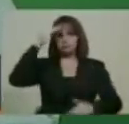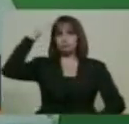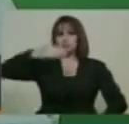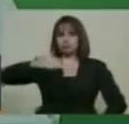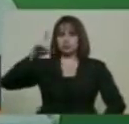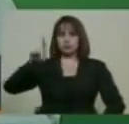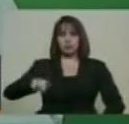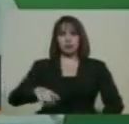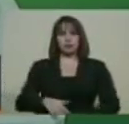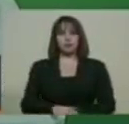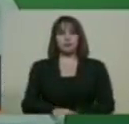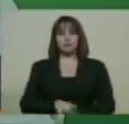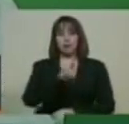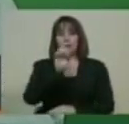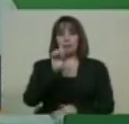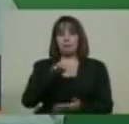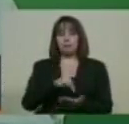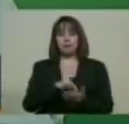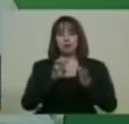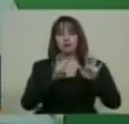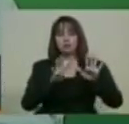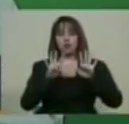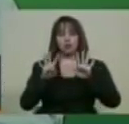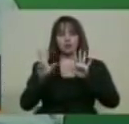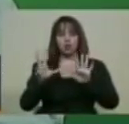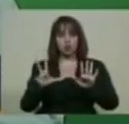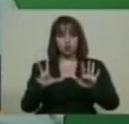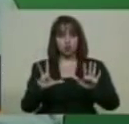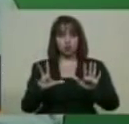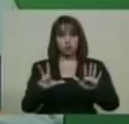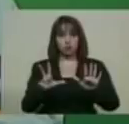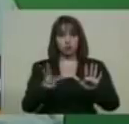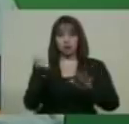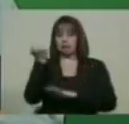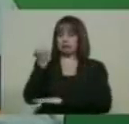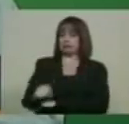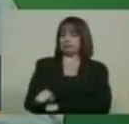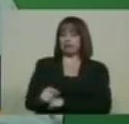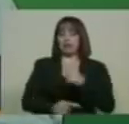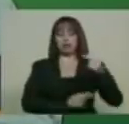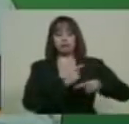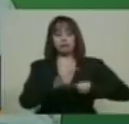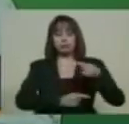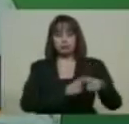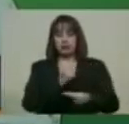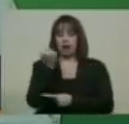en 1998, década de rebeldía y de esperanza.